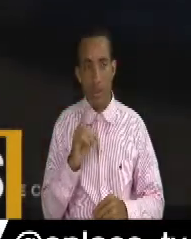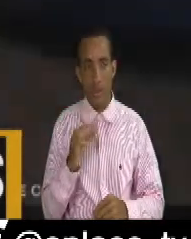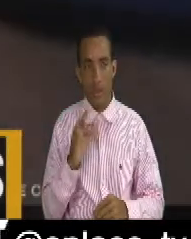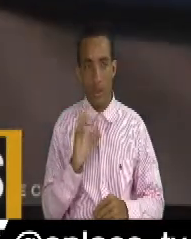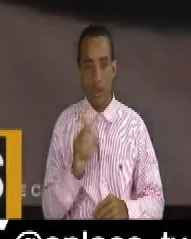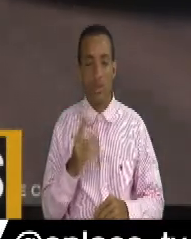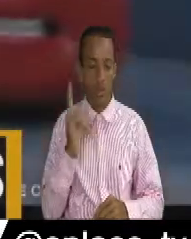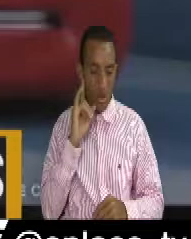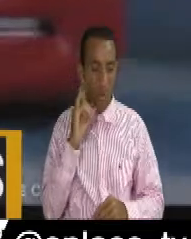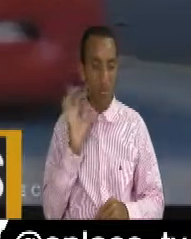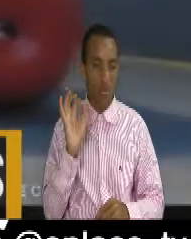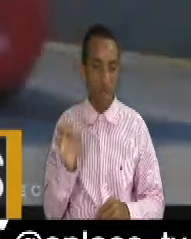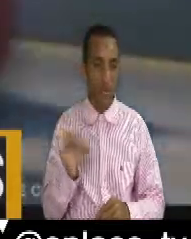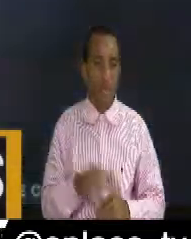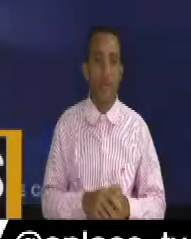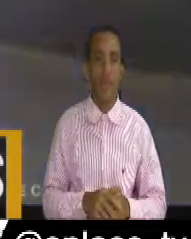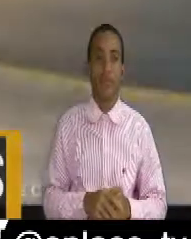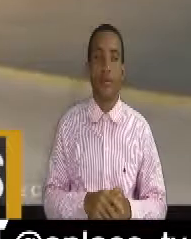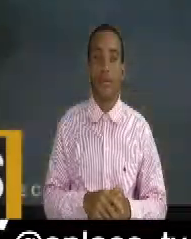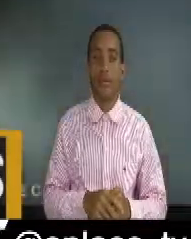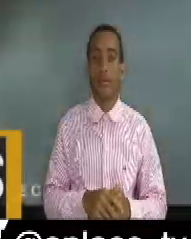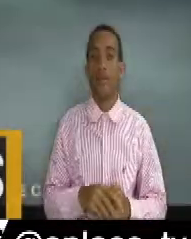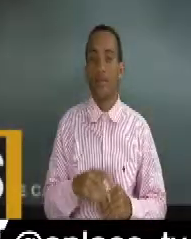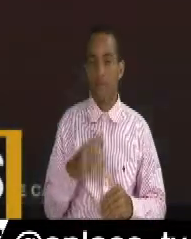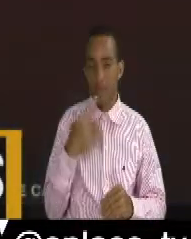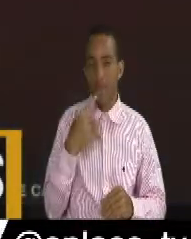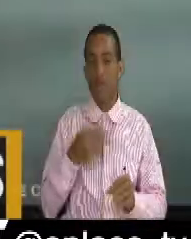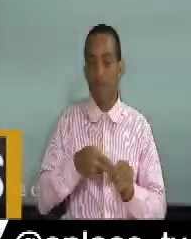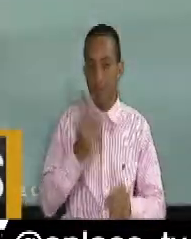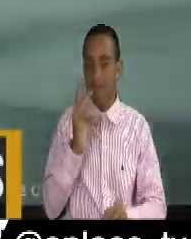bien. ¡Vamos a tu retiro!